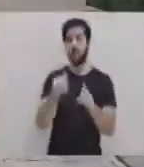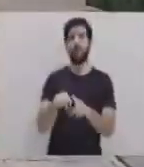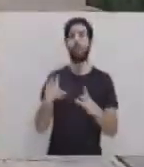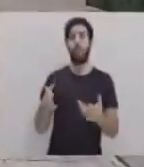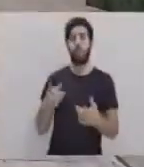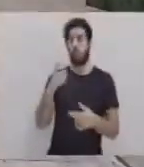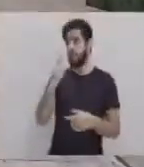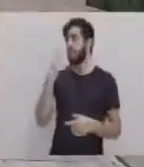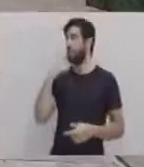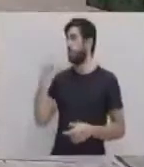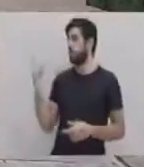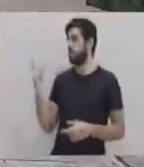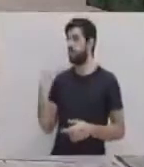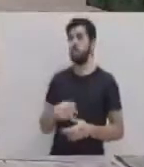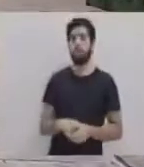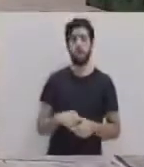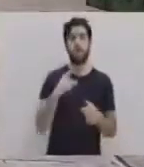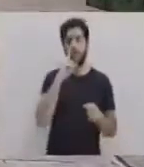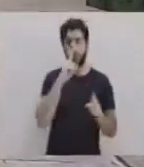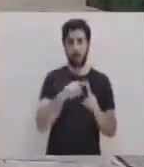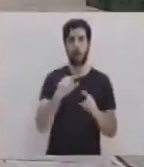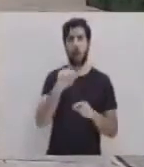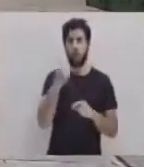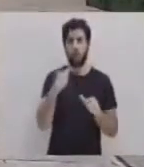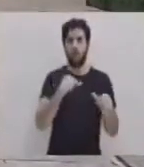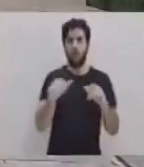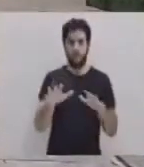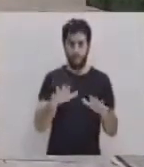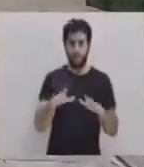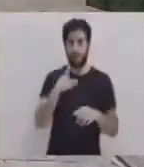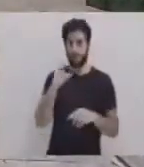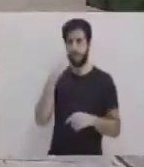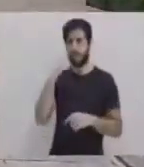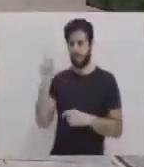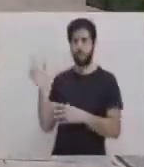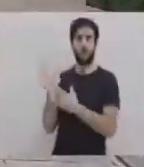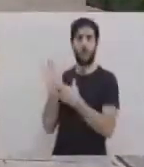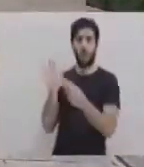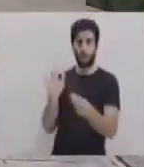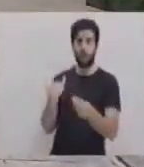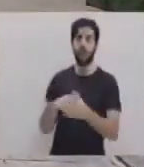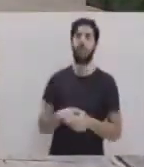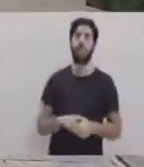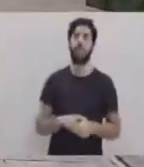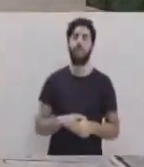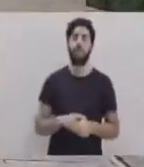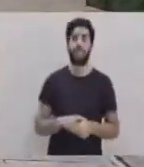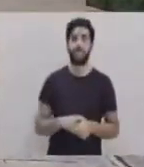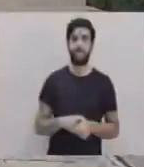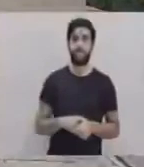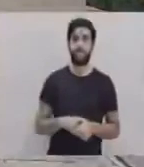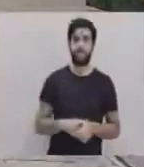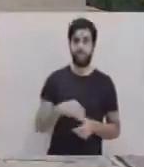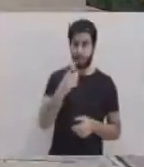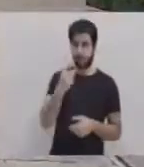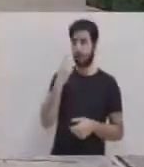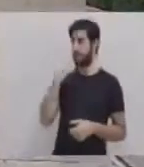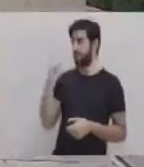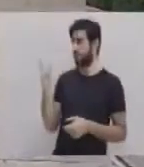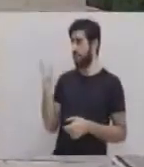la parte de los tobillos porque va a ser fundamental para realizar el equilibrio. Y es por ello que vamos a hacer 10 rotaciones hacia el lado